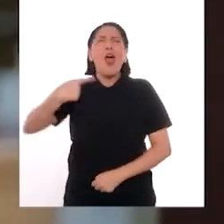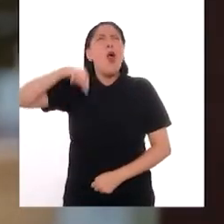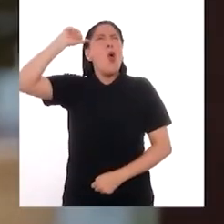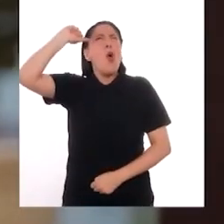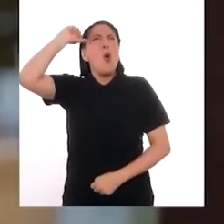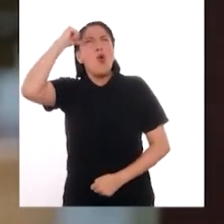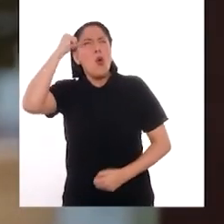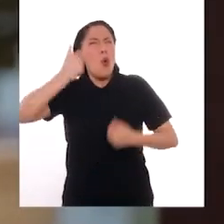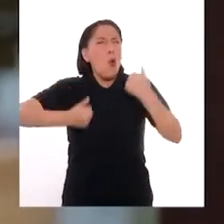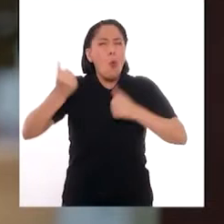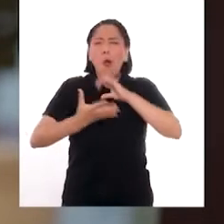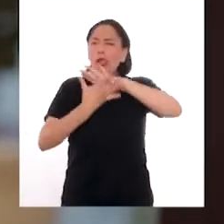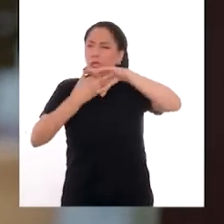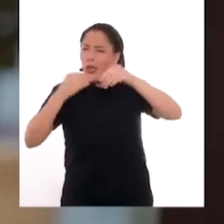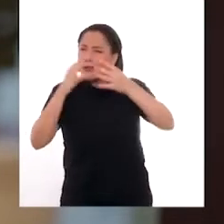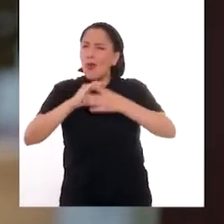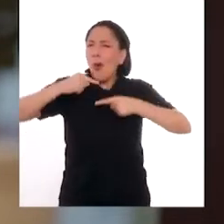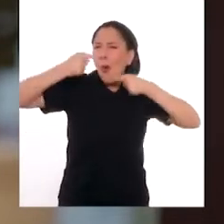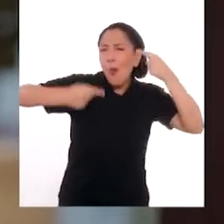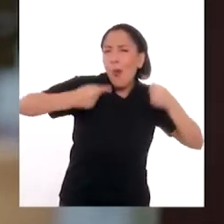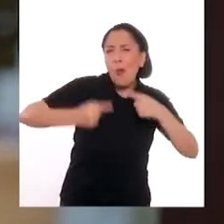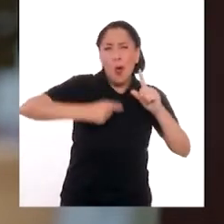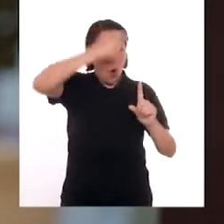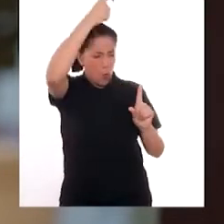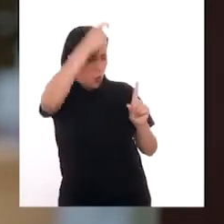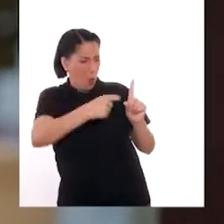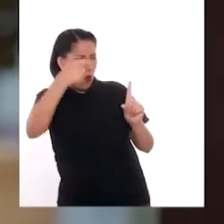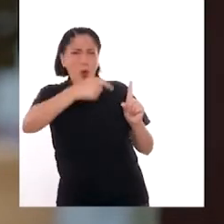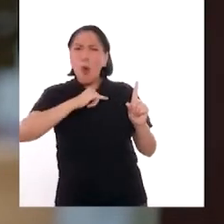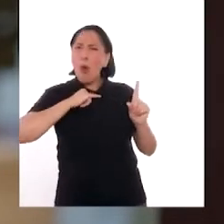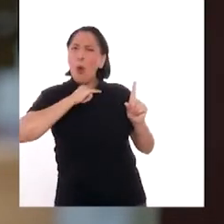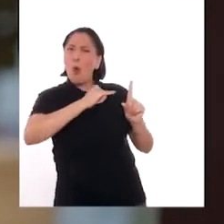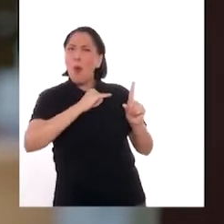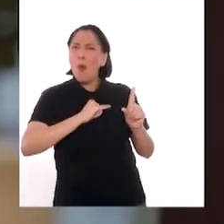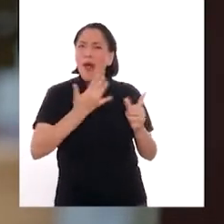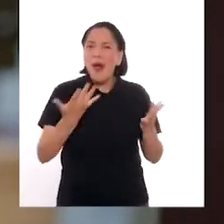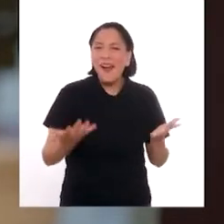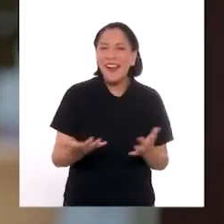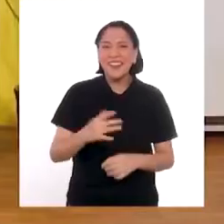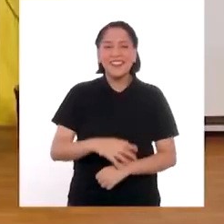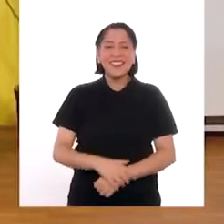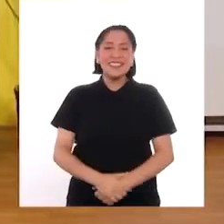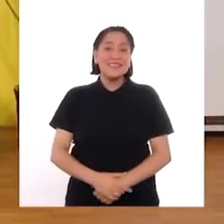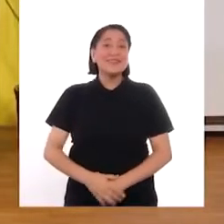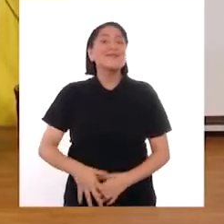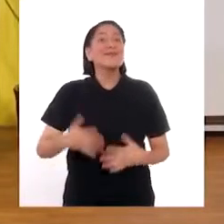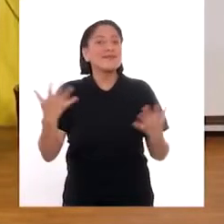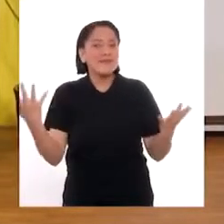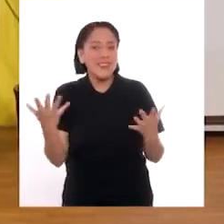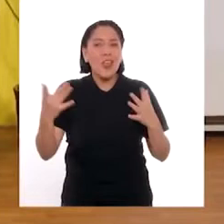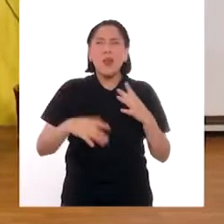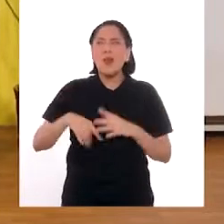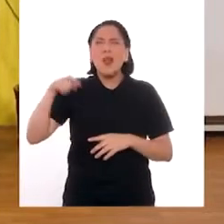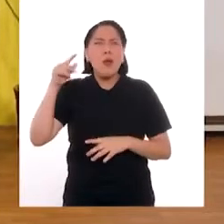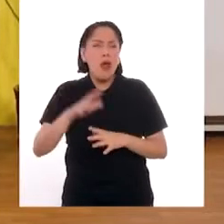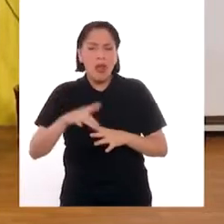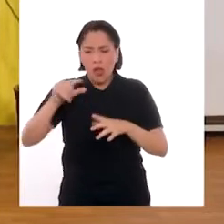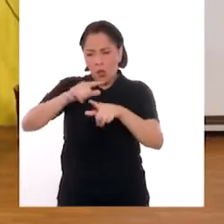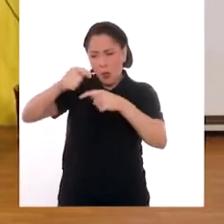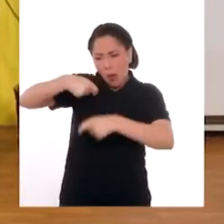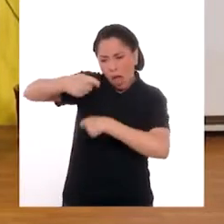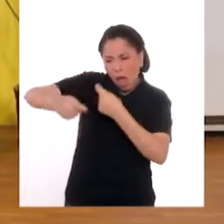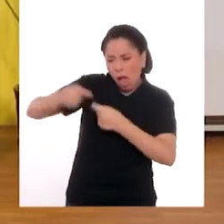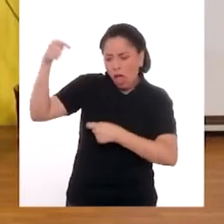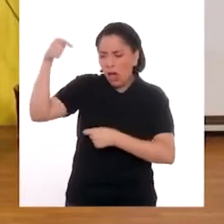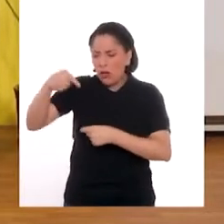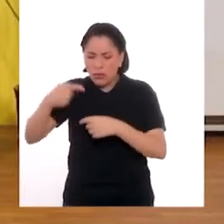Yo recuerdo las que tienen historias muy bonitas, con personajes que se parecen a mí. Ay, estaba en la bodega y cuando escuché